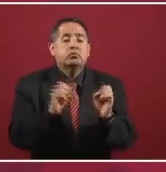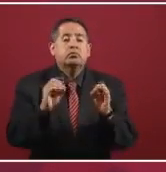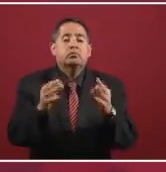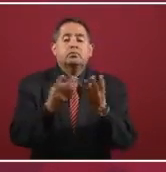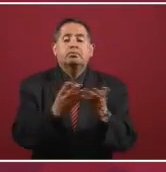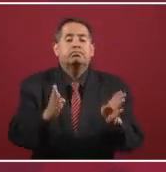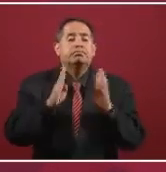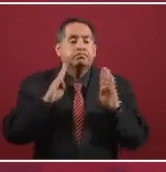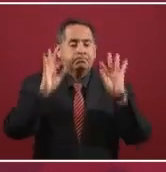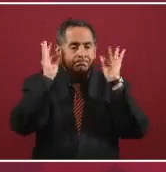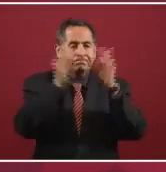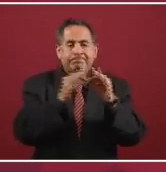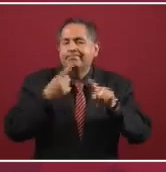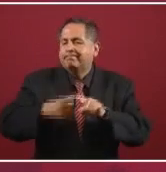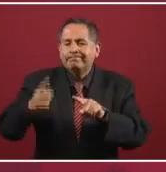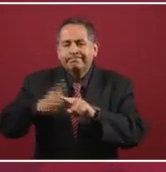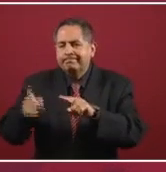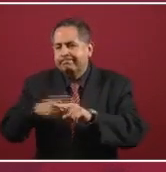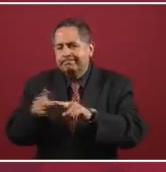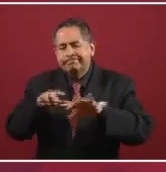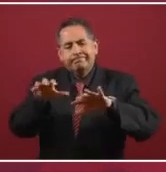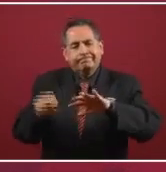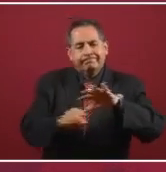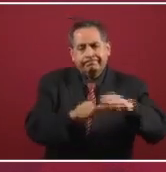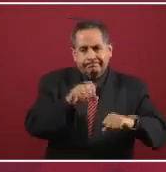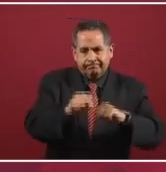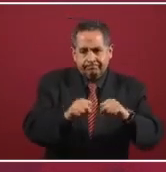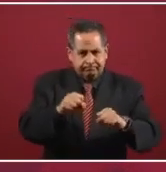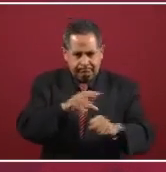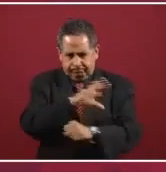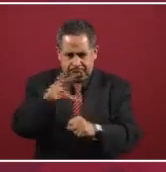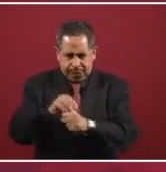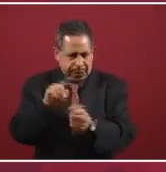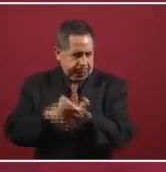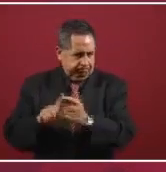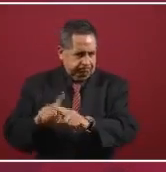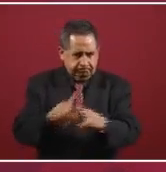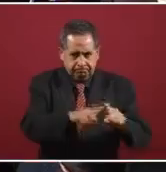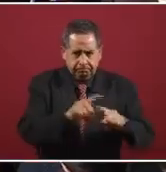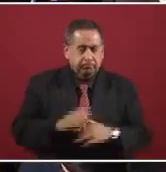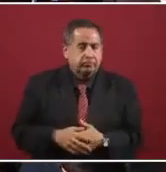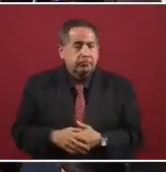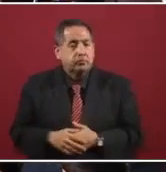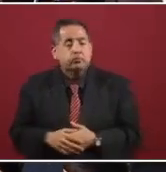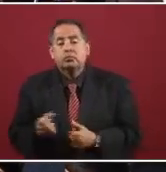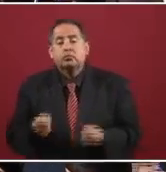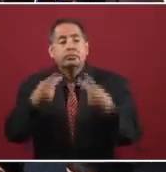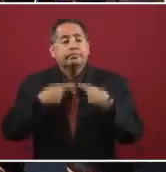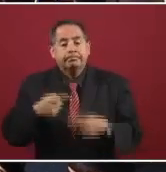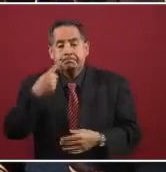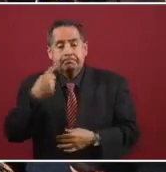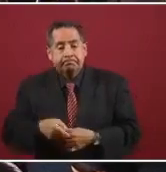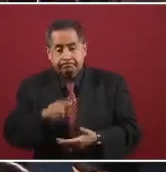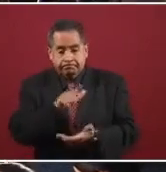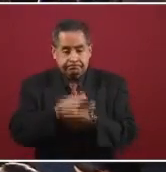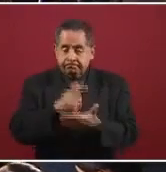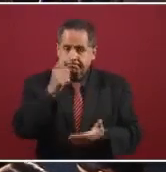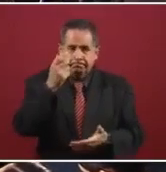por diferentes motivos, pero ese es el universo total. Los que tienen orden de deportación